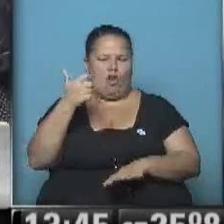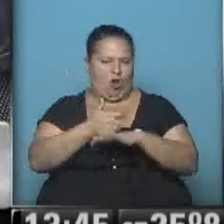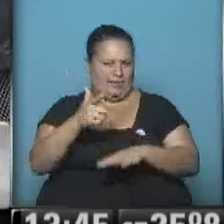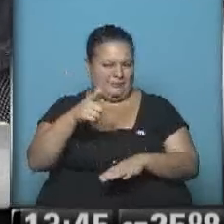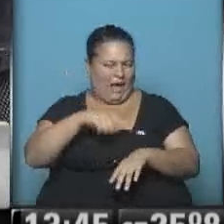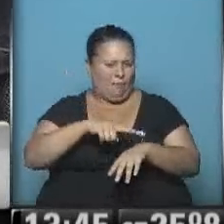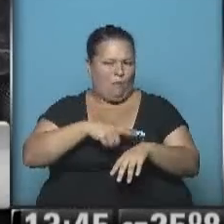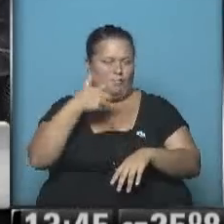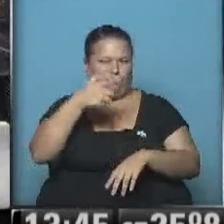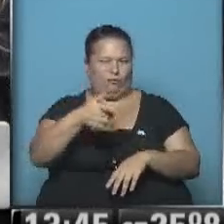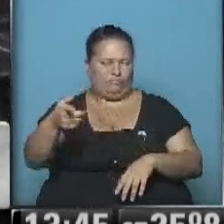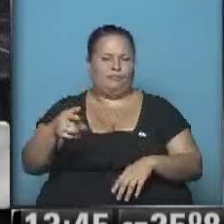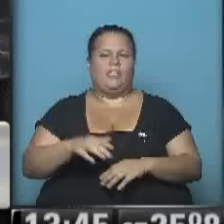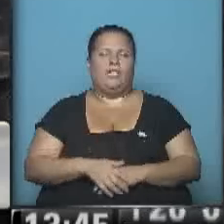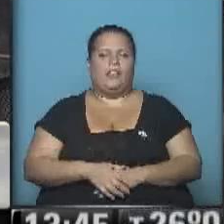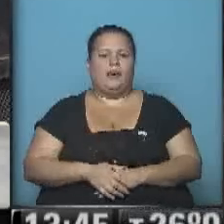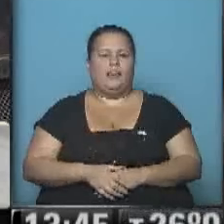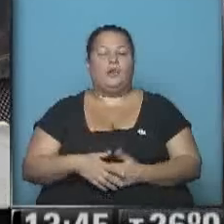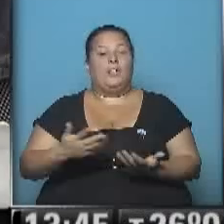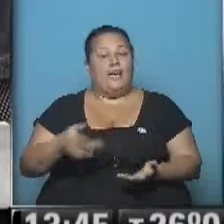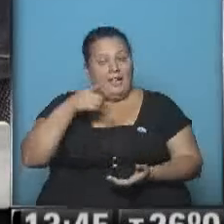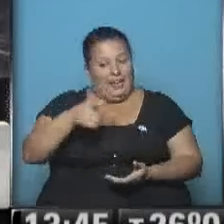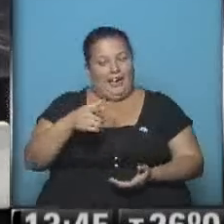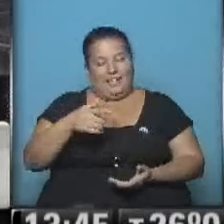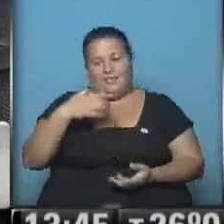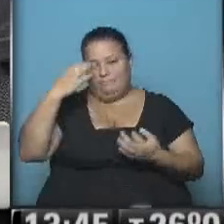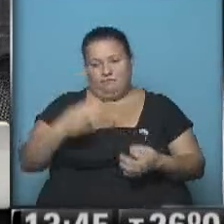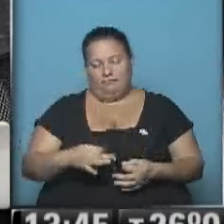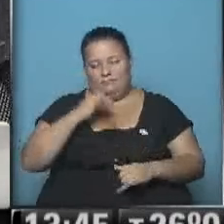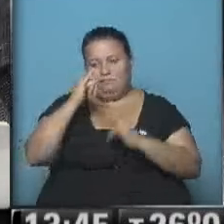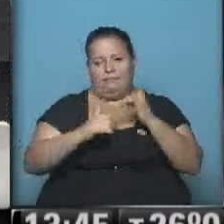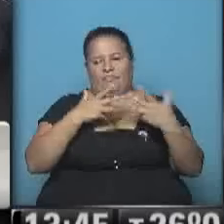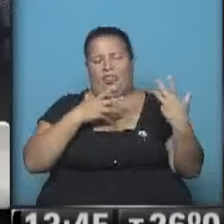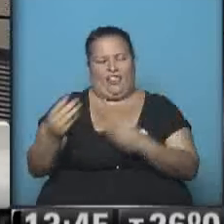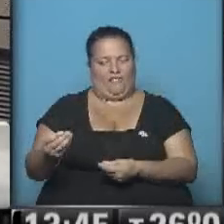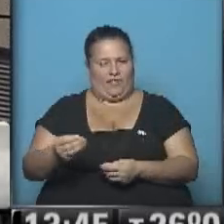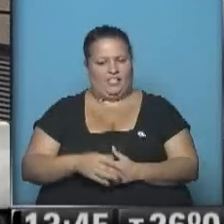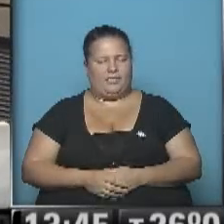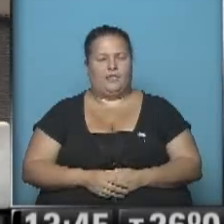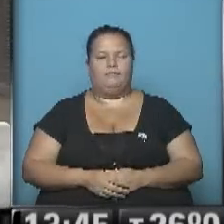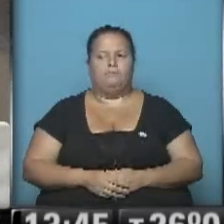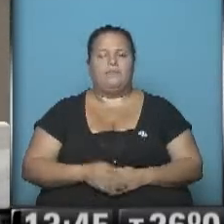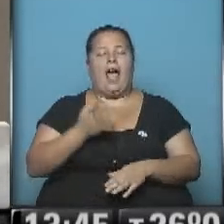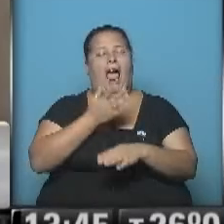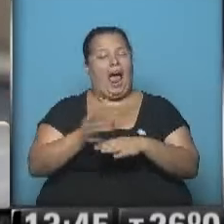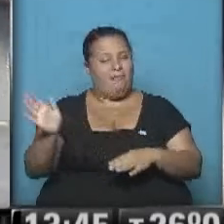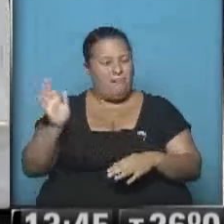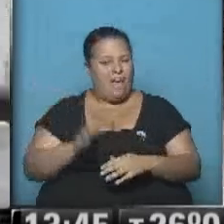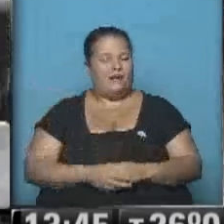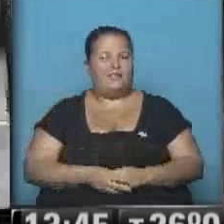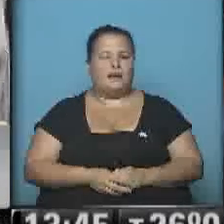hecho. Y bueno, esos van a ser los lineamientos de la defensa. Aparte que